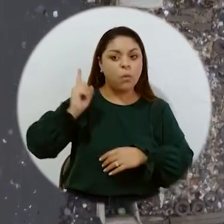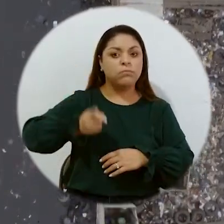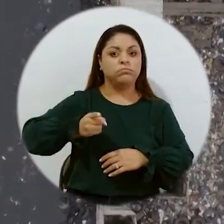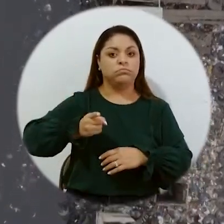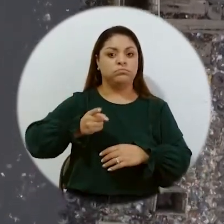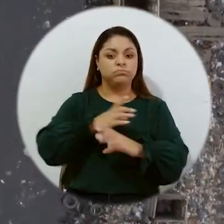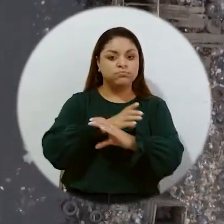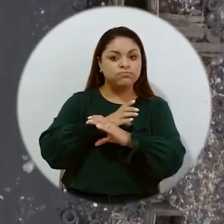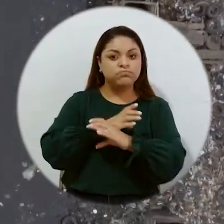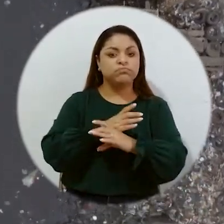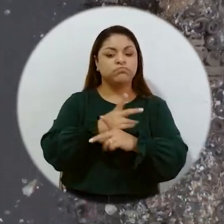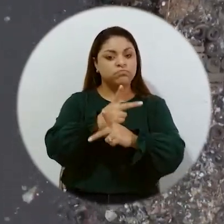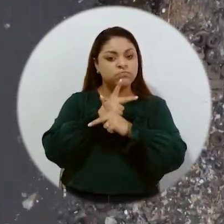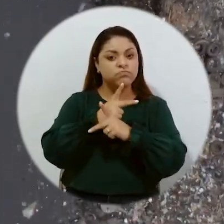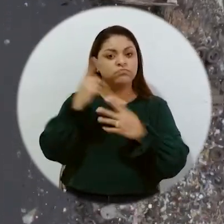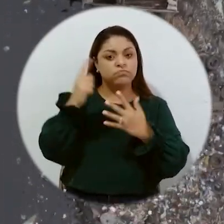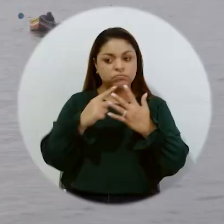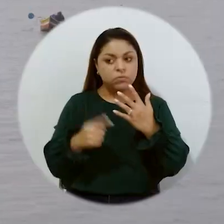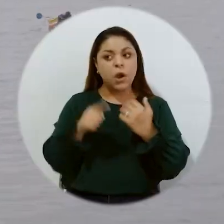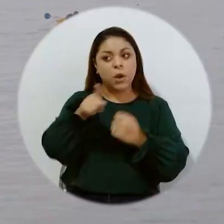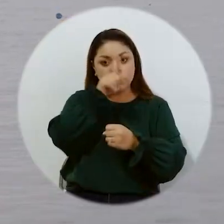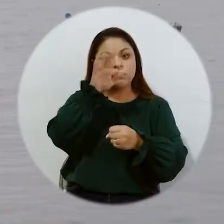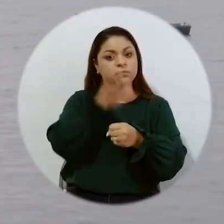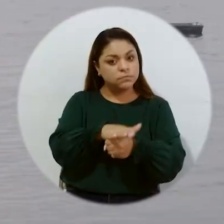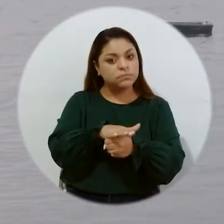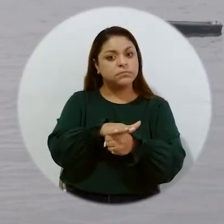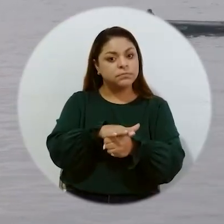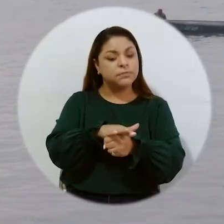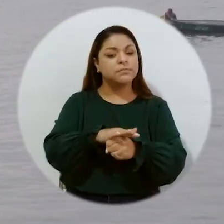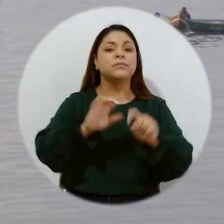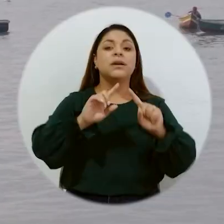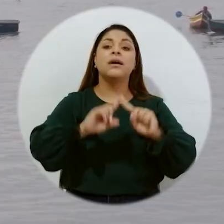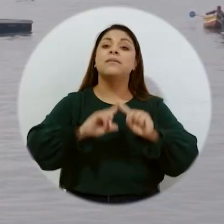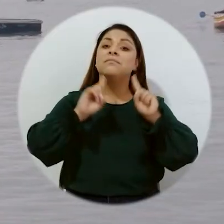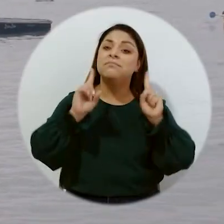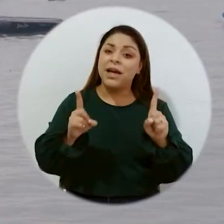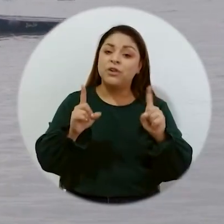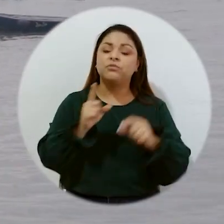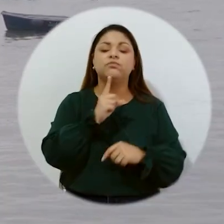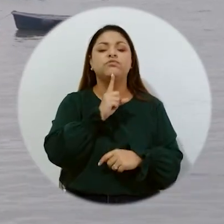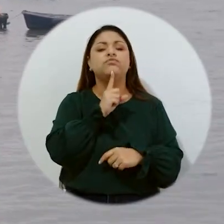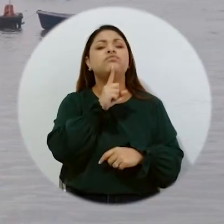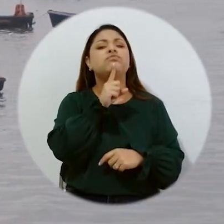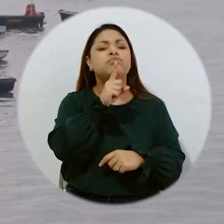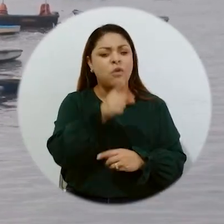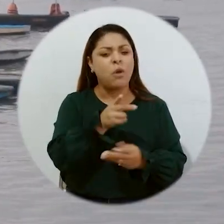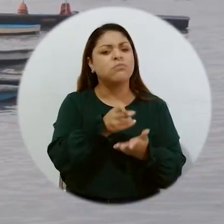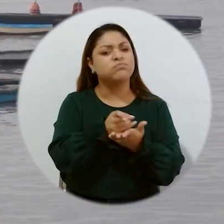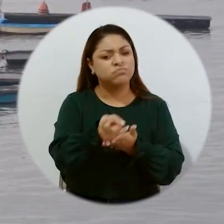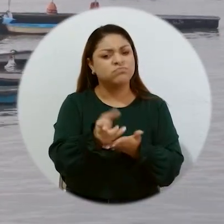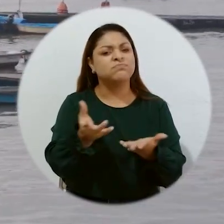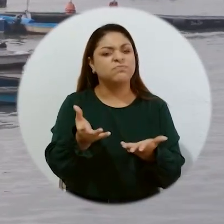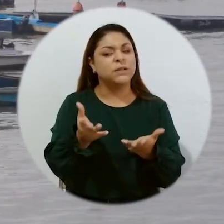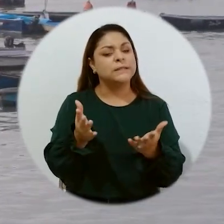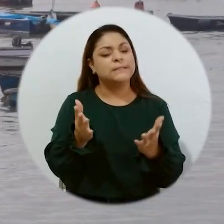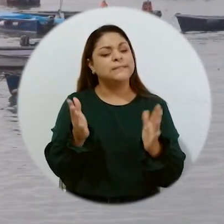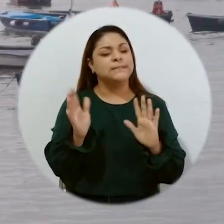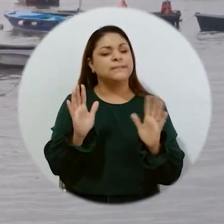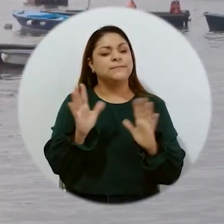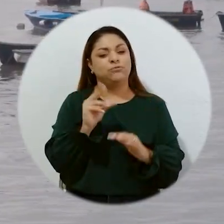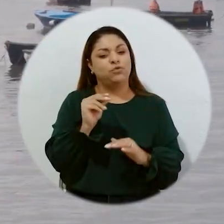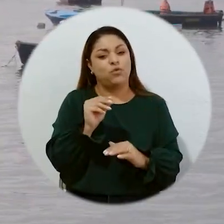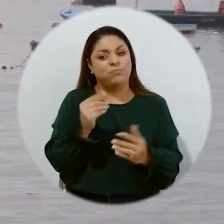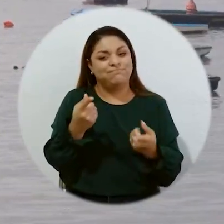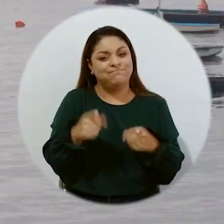del Estado por cumplir ese tipo de compromiso, ¿no? Pero en términos reales, digamos que eso dista